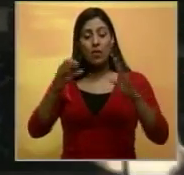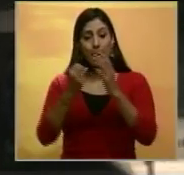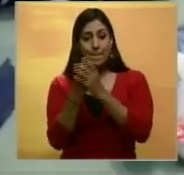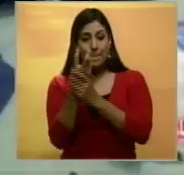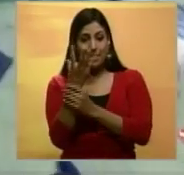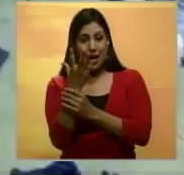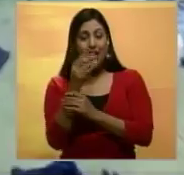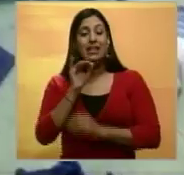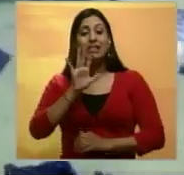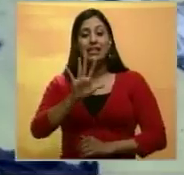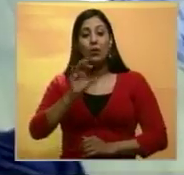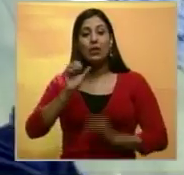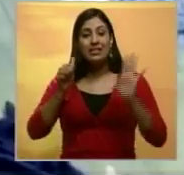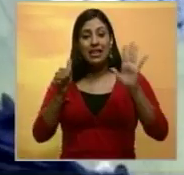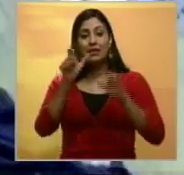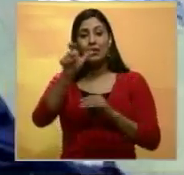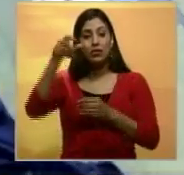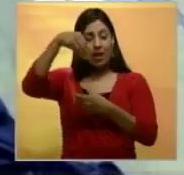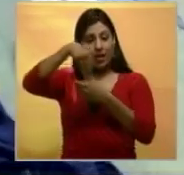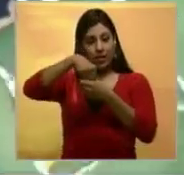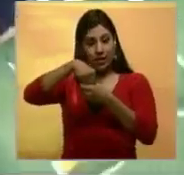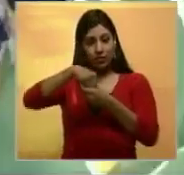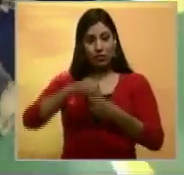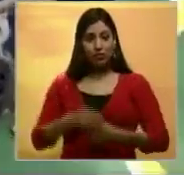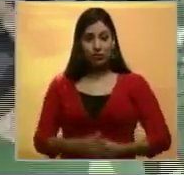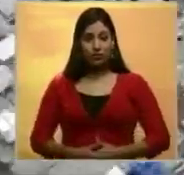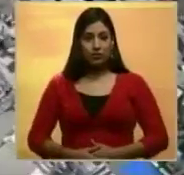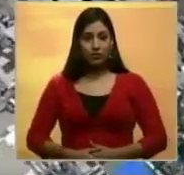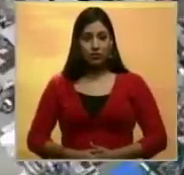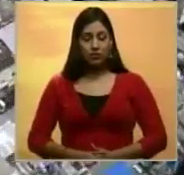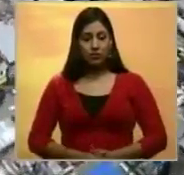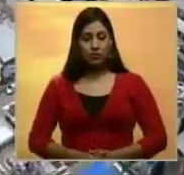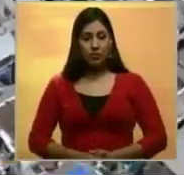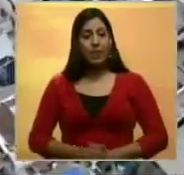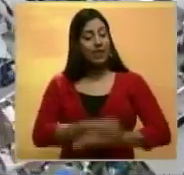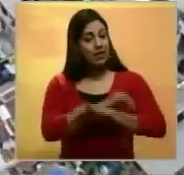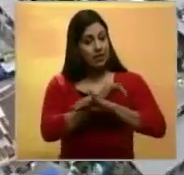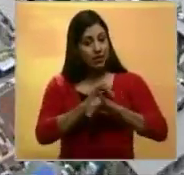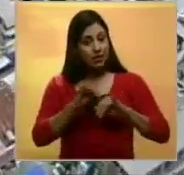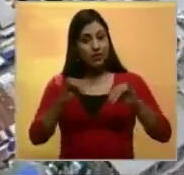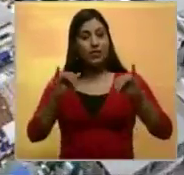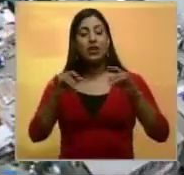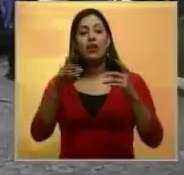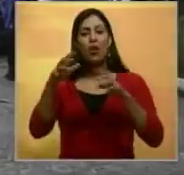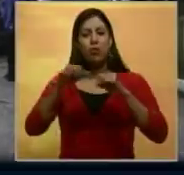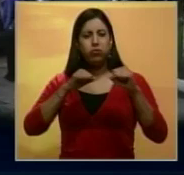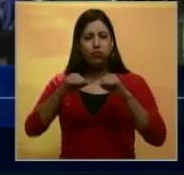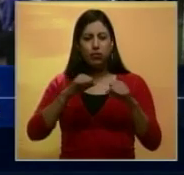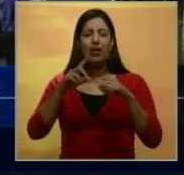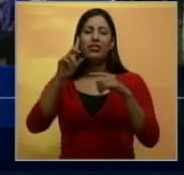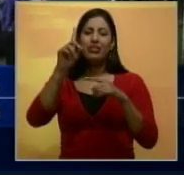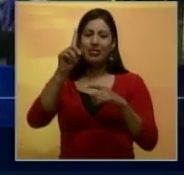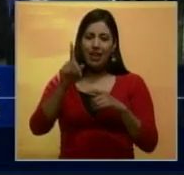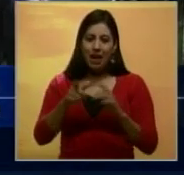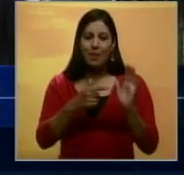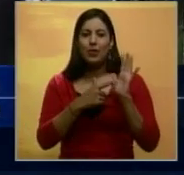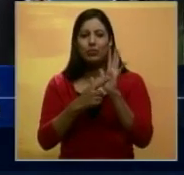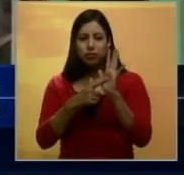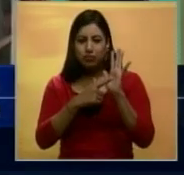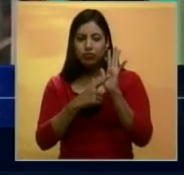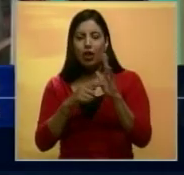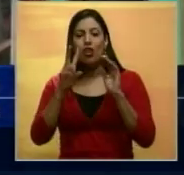mayo con 56 pasajeros a bordo. Finalmente, los movimientos telúricos también marcaron